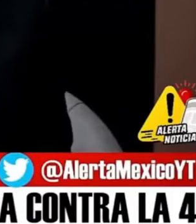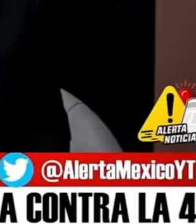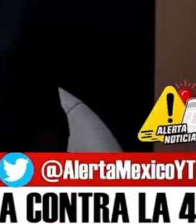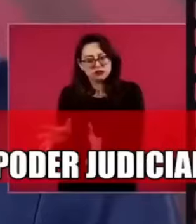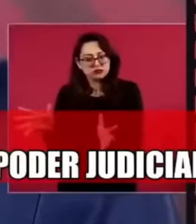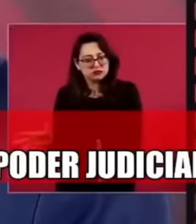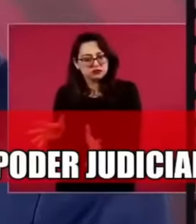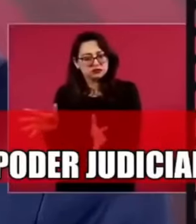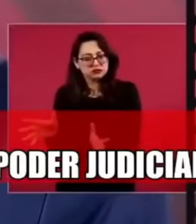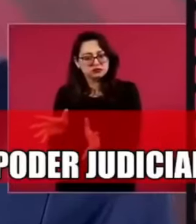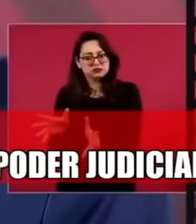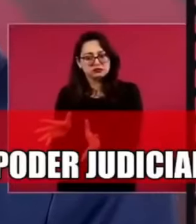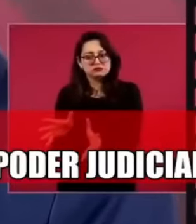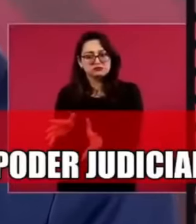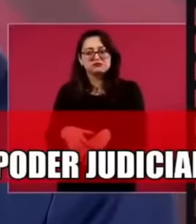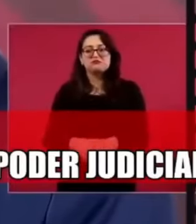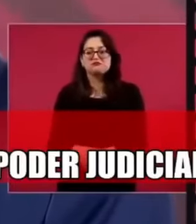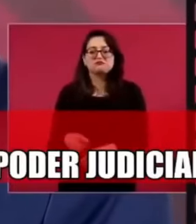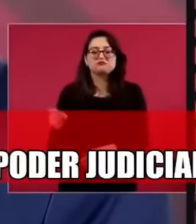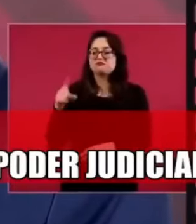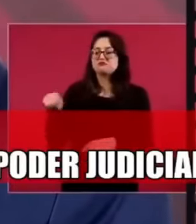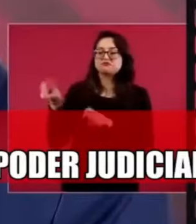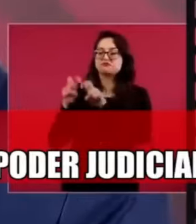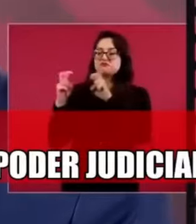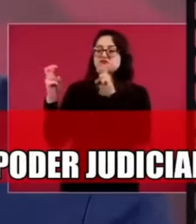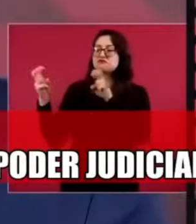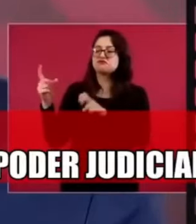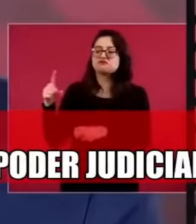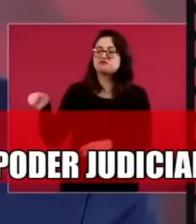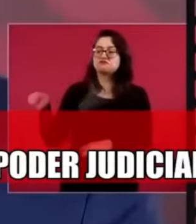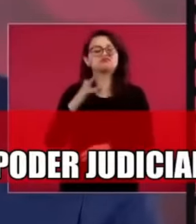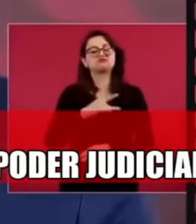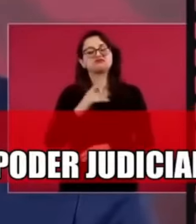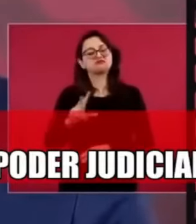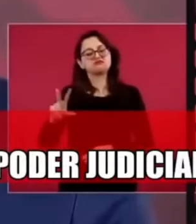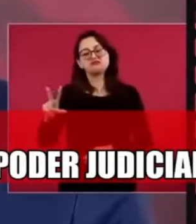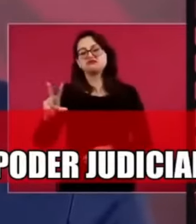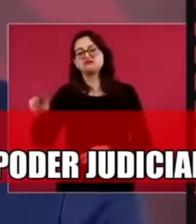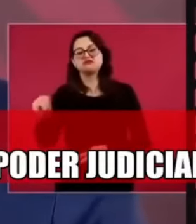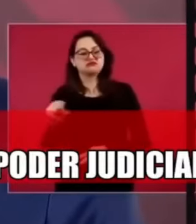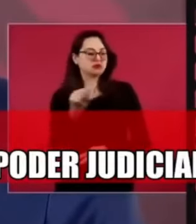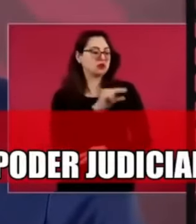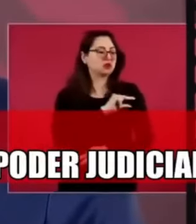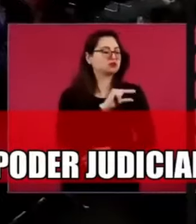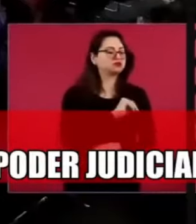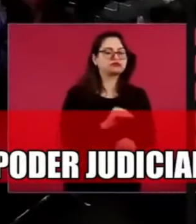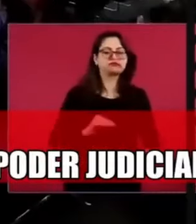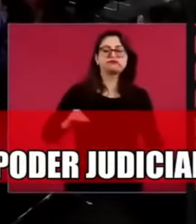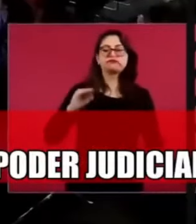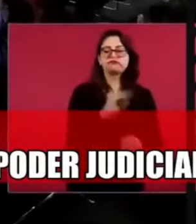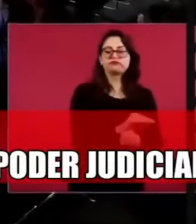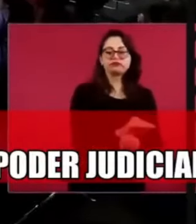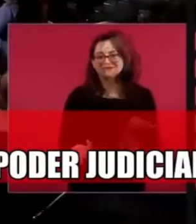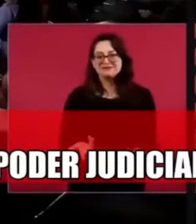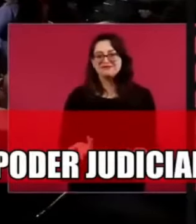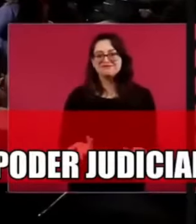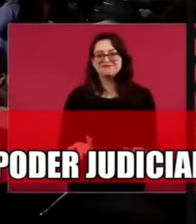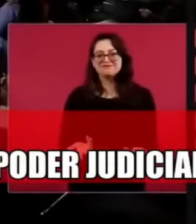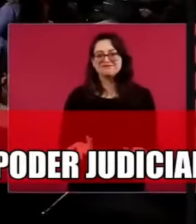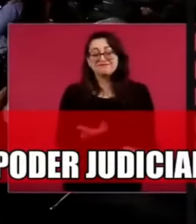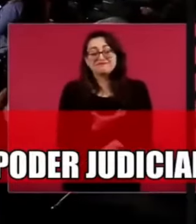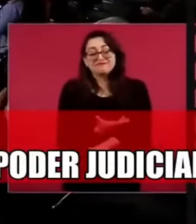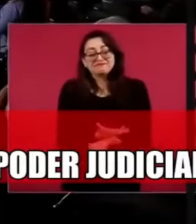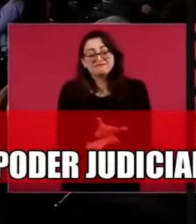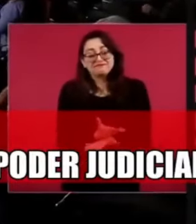Son callados. Y resuelven amparos a favor de empresas particulares extranjeras.